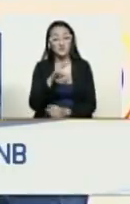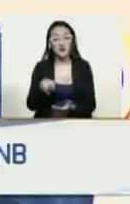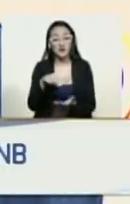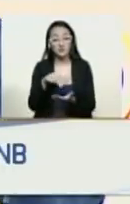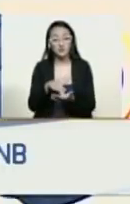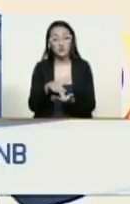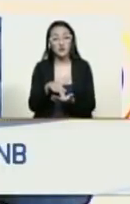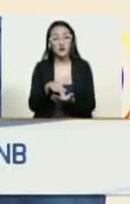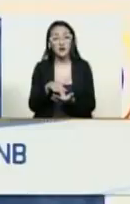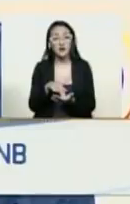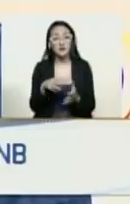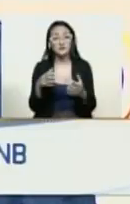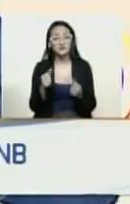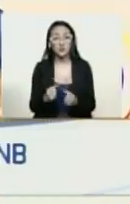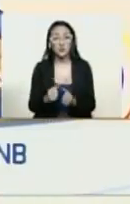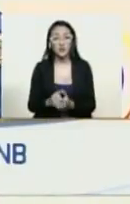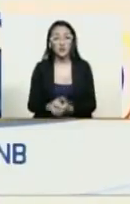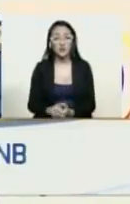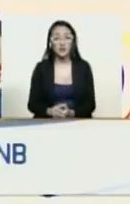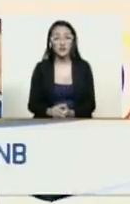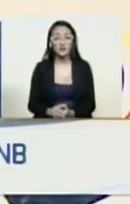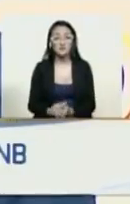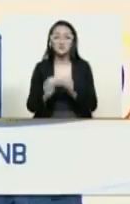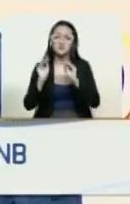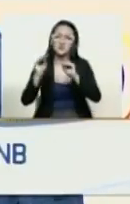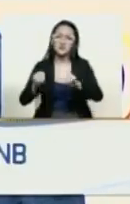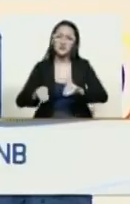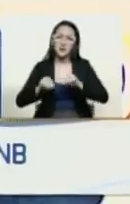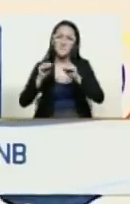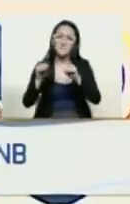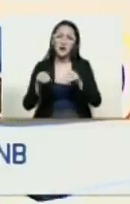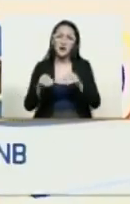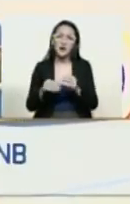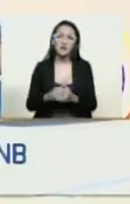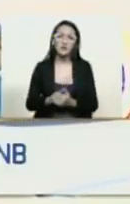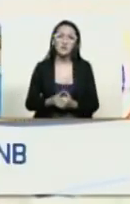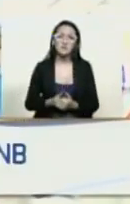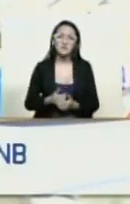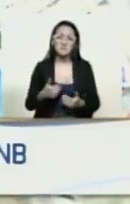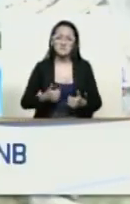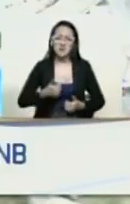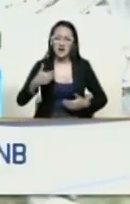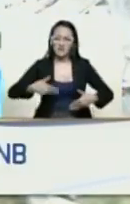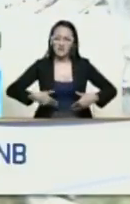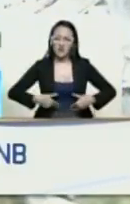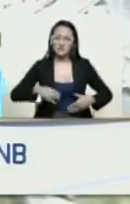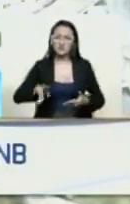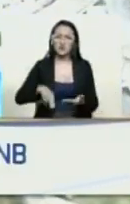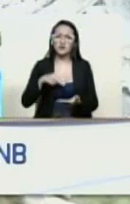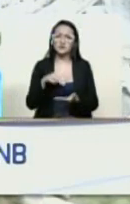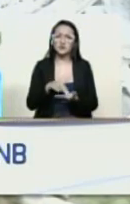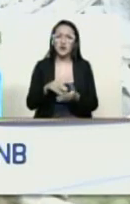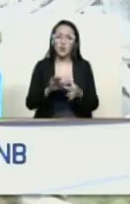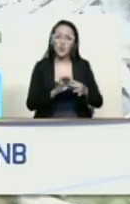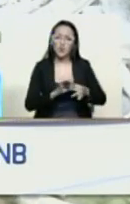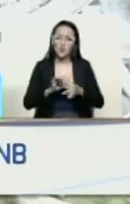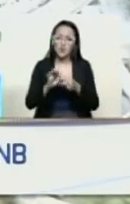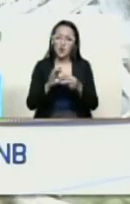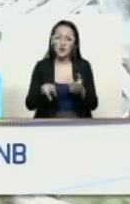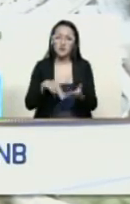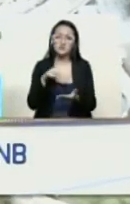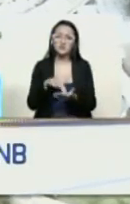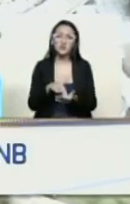Nacional Experimental de la Seguridad para hacer un llamado al máximo esfuerzo nacional, a la unión